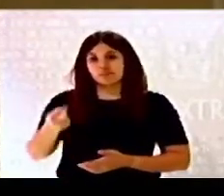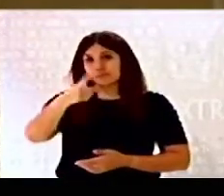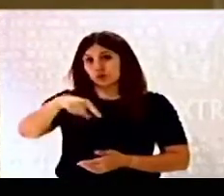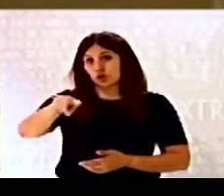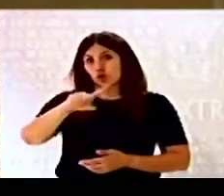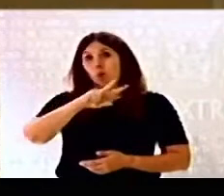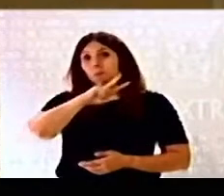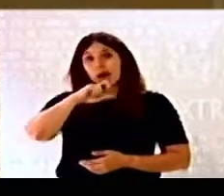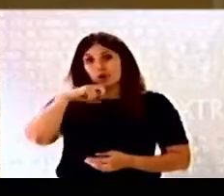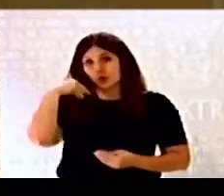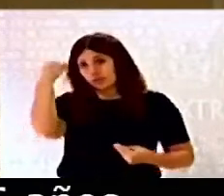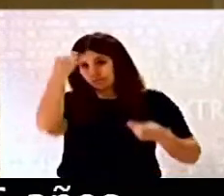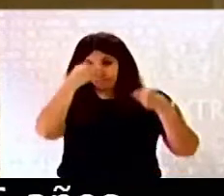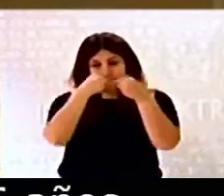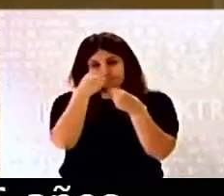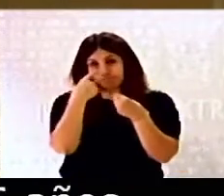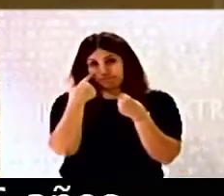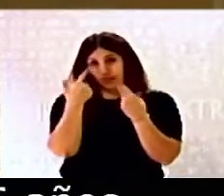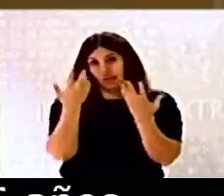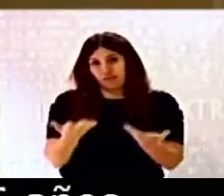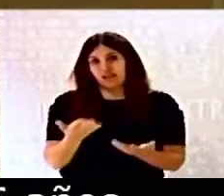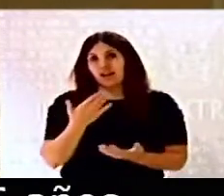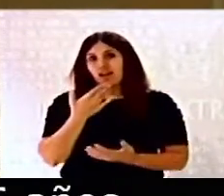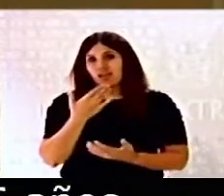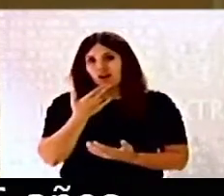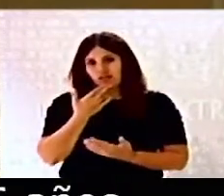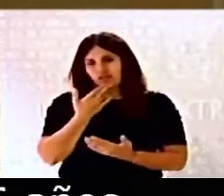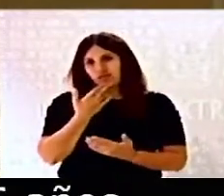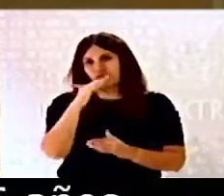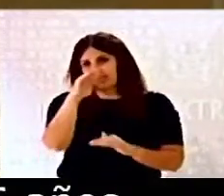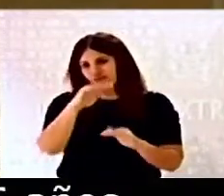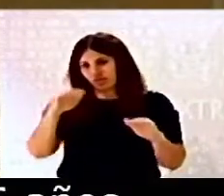Juzguen ustedes el porcentaje de personas